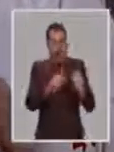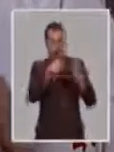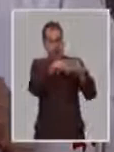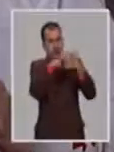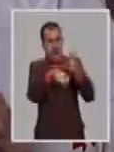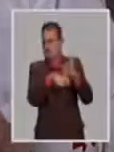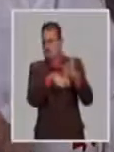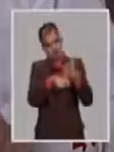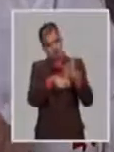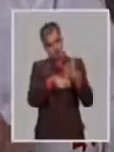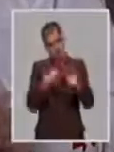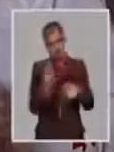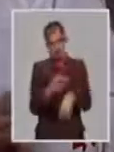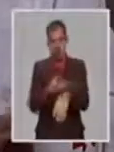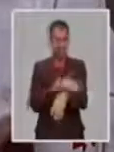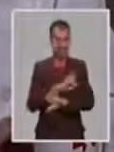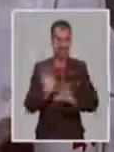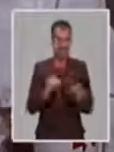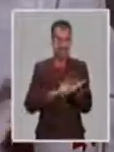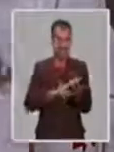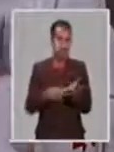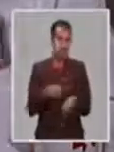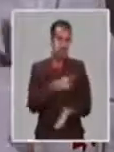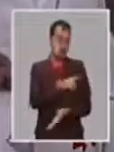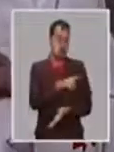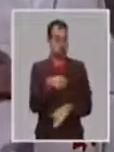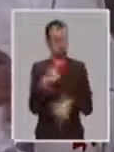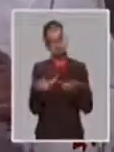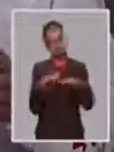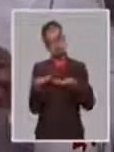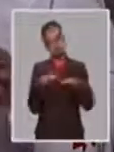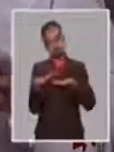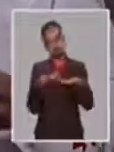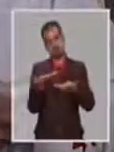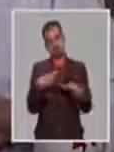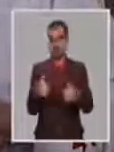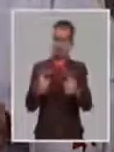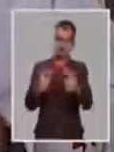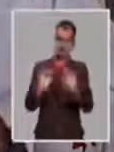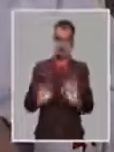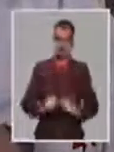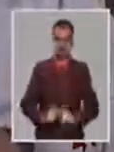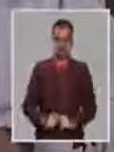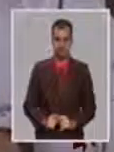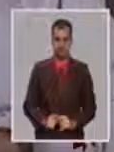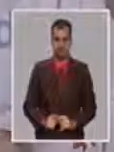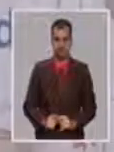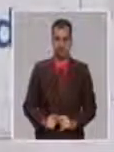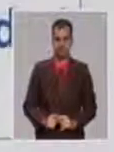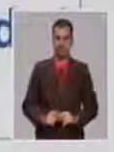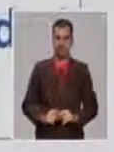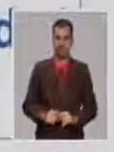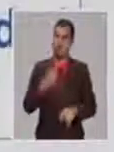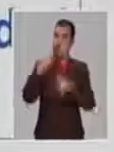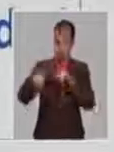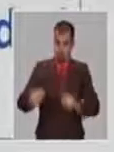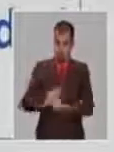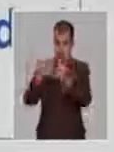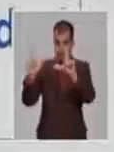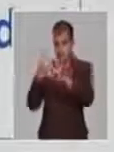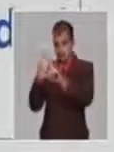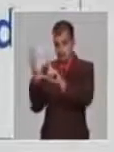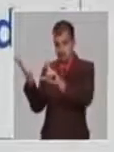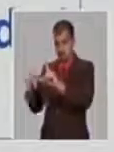hecho intensamente. Realmente llevamos semanas en este trabajo. En la siguiente lámina solamente